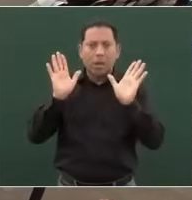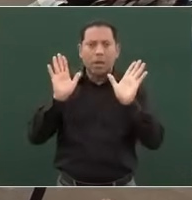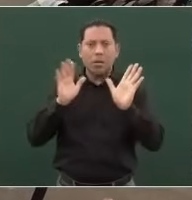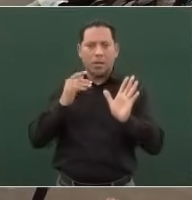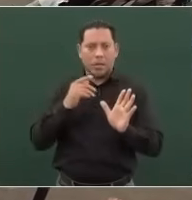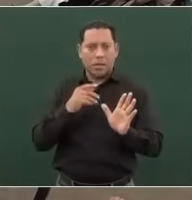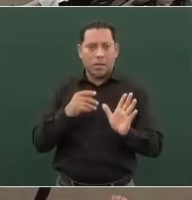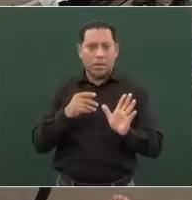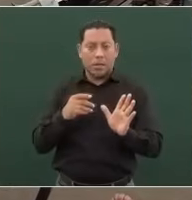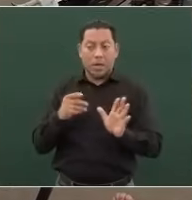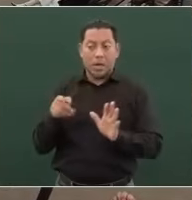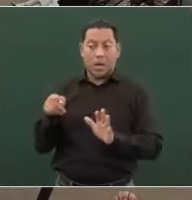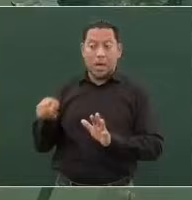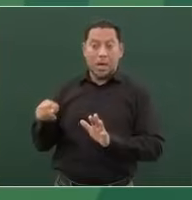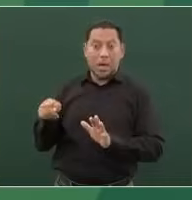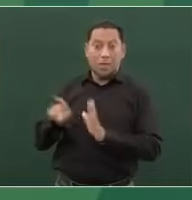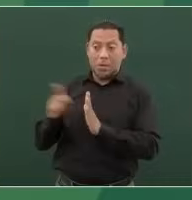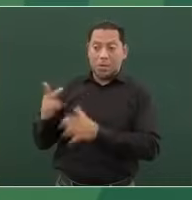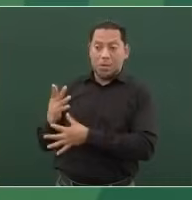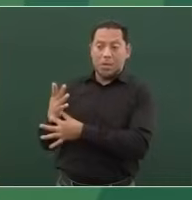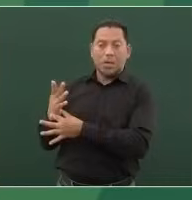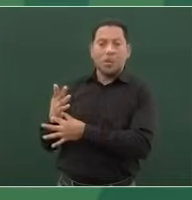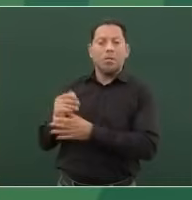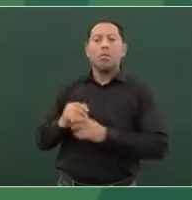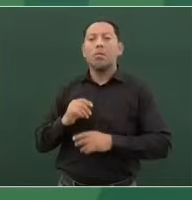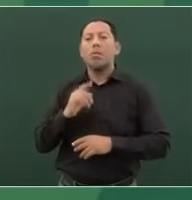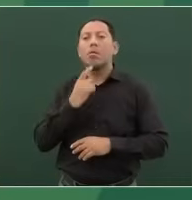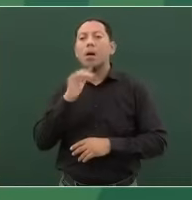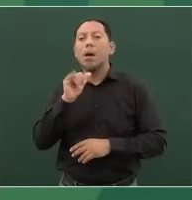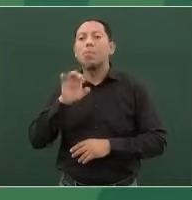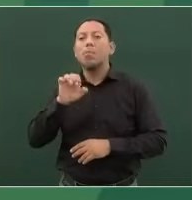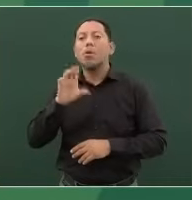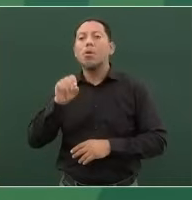AMLO narco presidente,